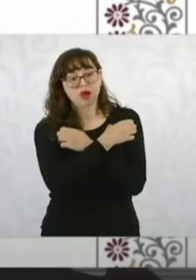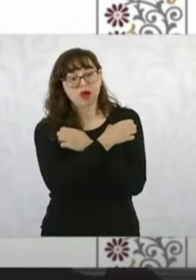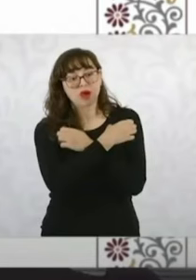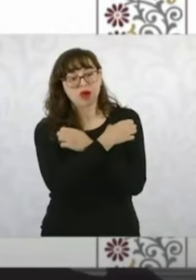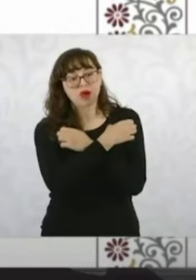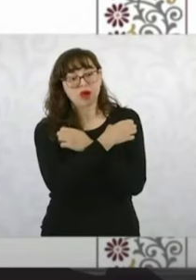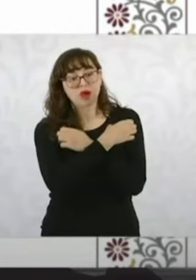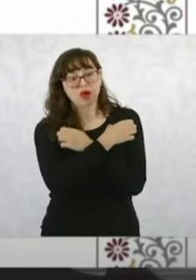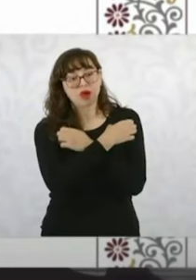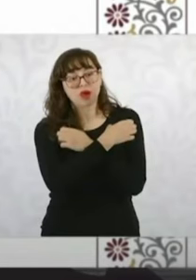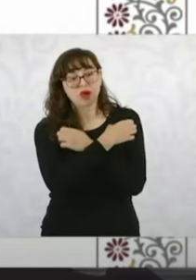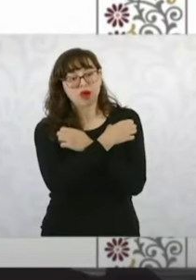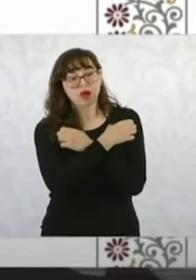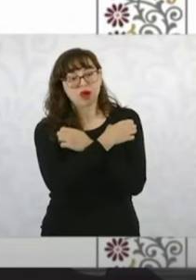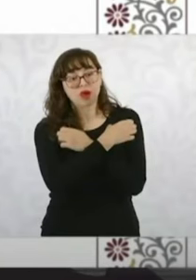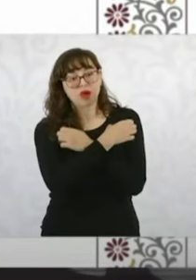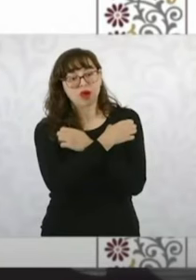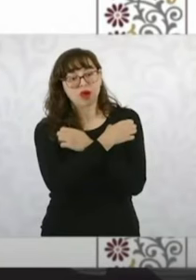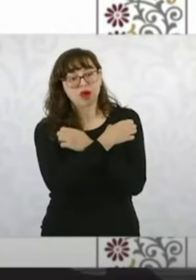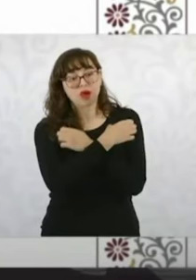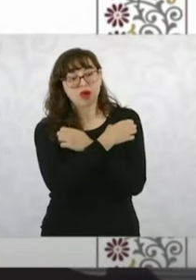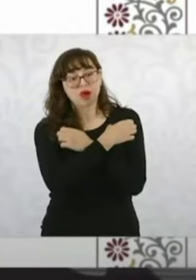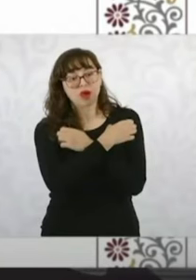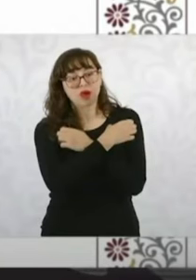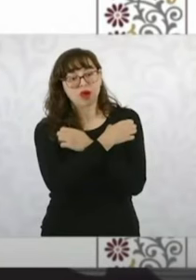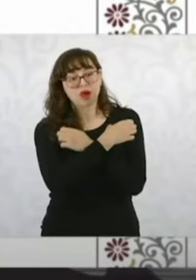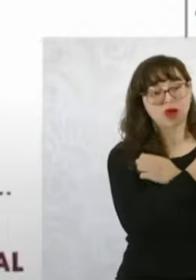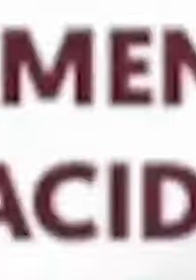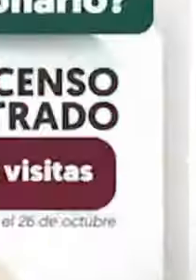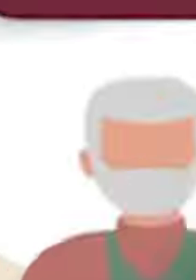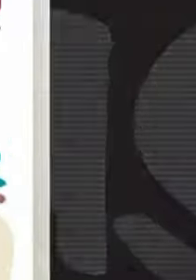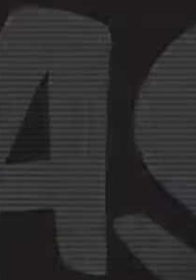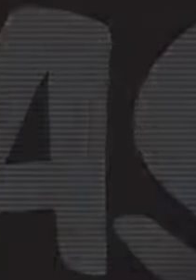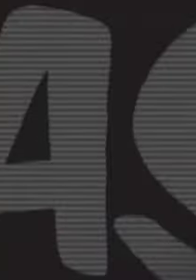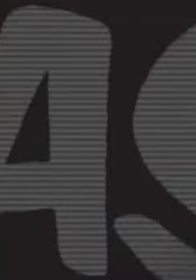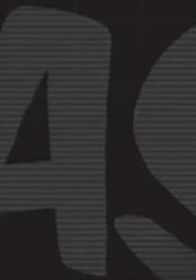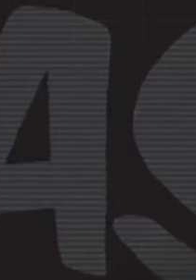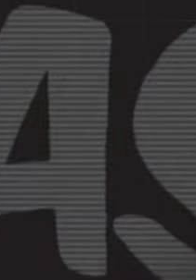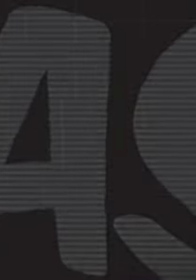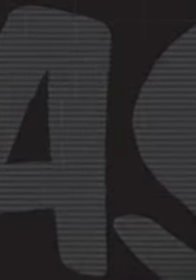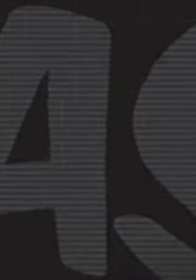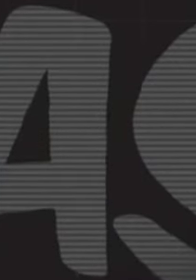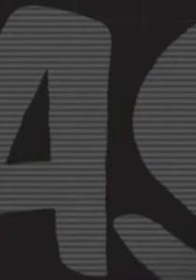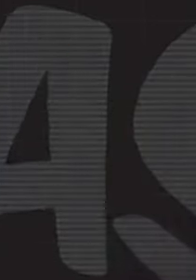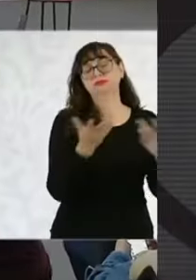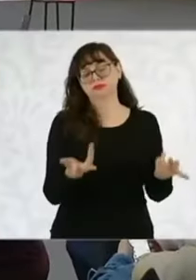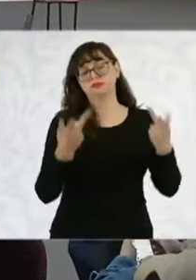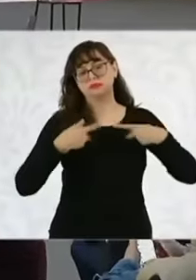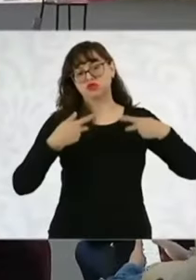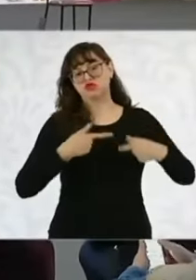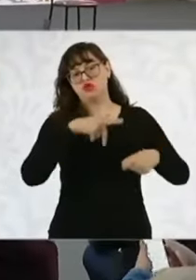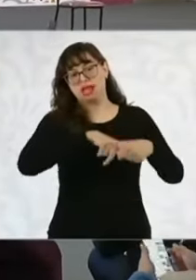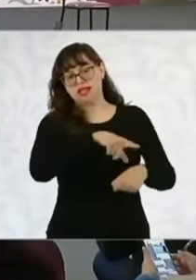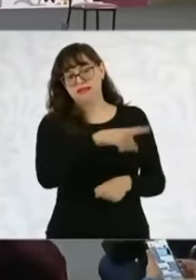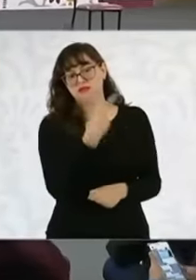situación personal de salud física, mental y emocional, historial clínico y relaciones familiares, entre otras cuestiones, de los adultos mayores